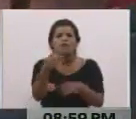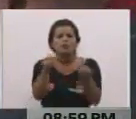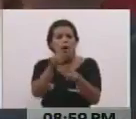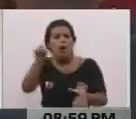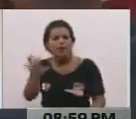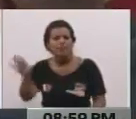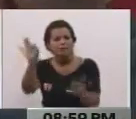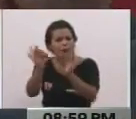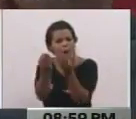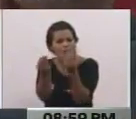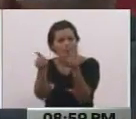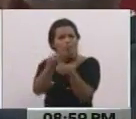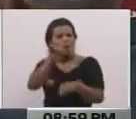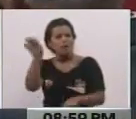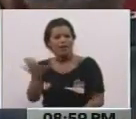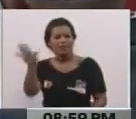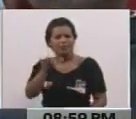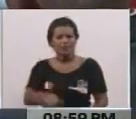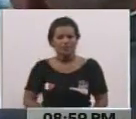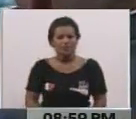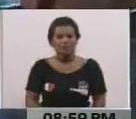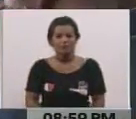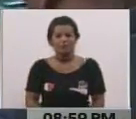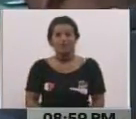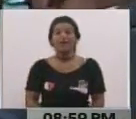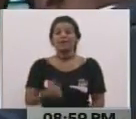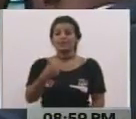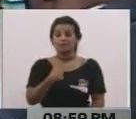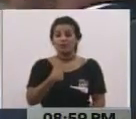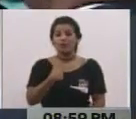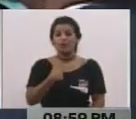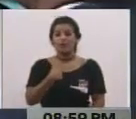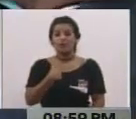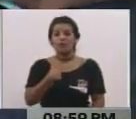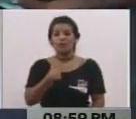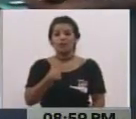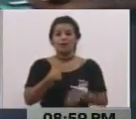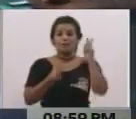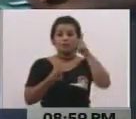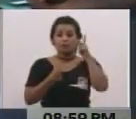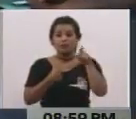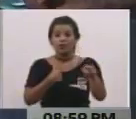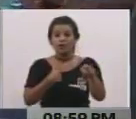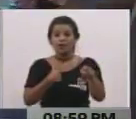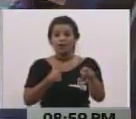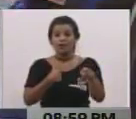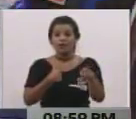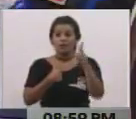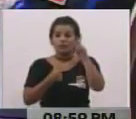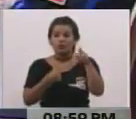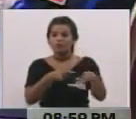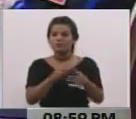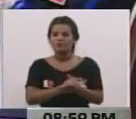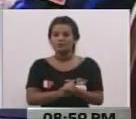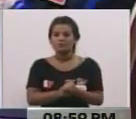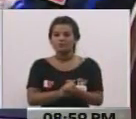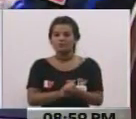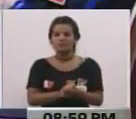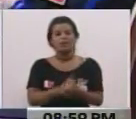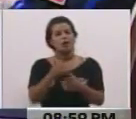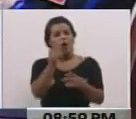pasó, estaba dándome terapias con mi entrenador Iván Pedroso, y entonces el físico le estaba